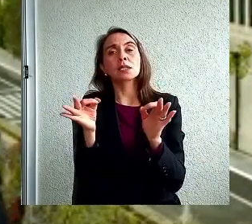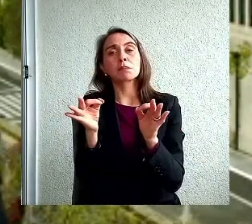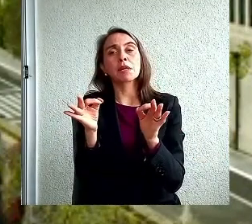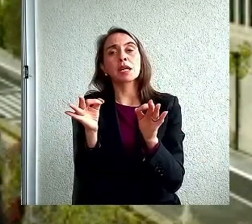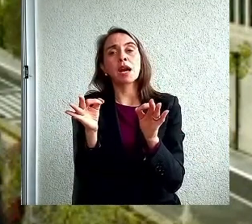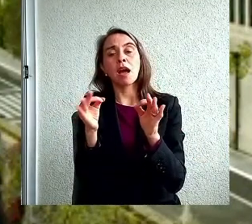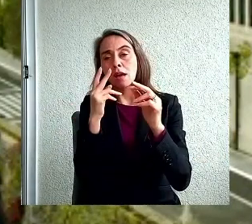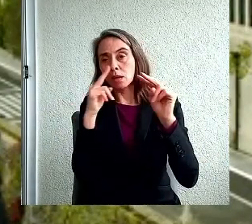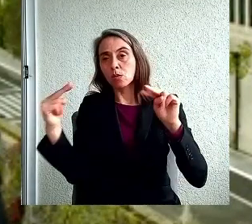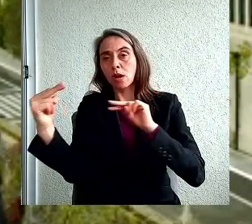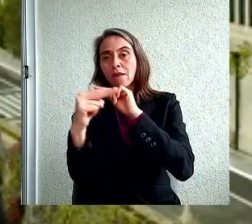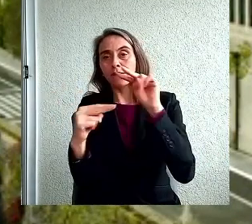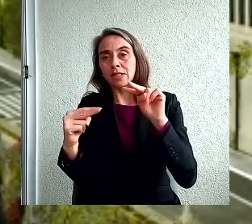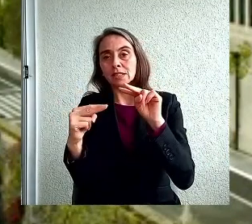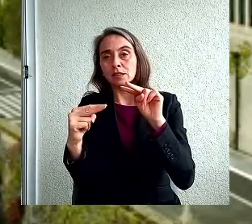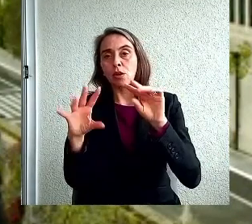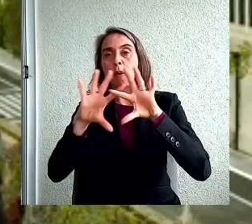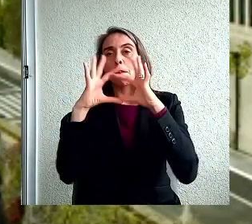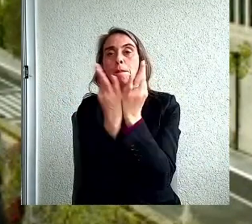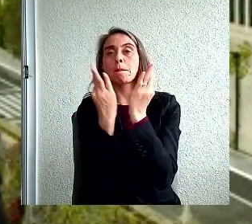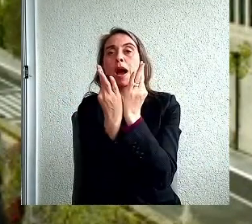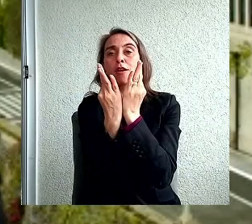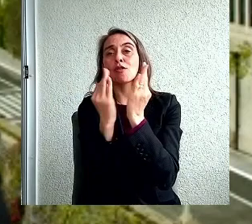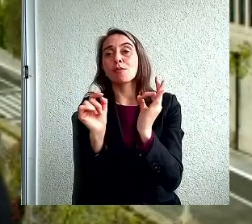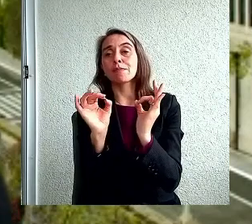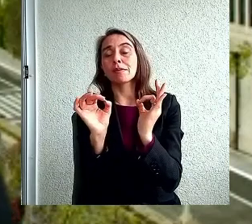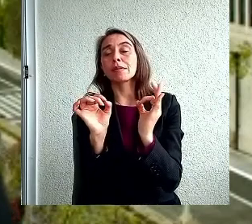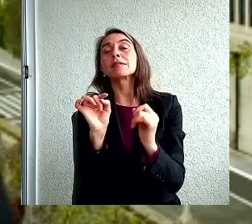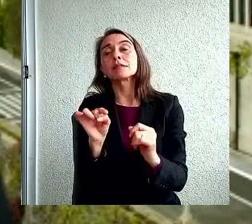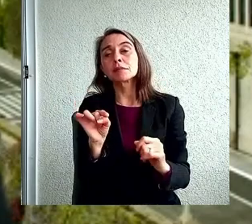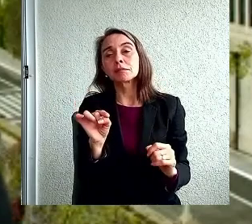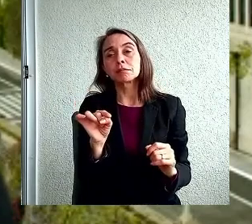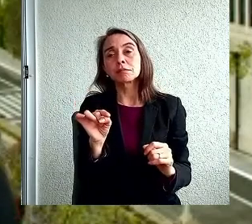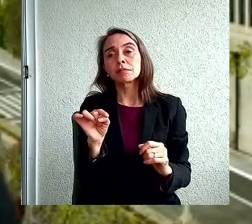más integral, por supuesto, ahí tenemos que,